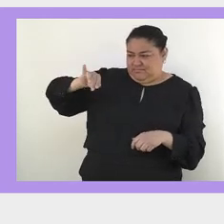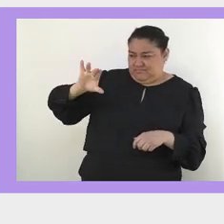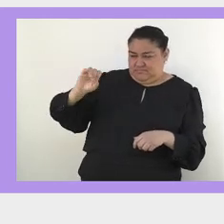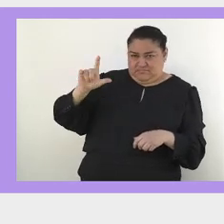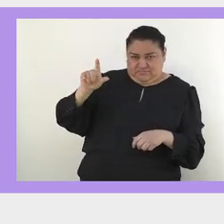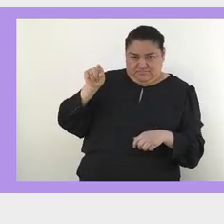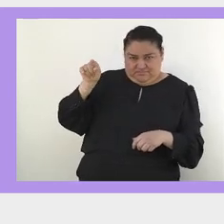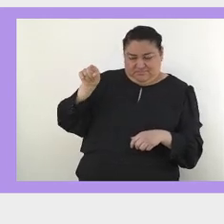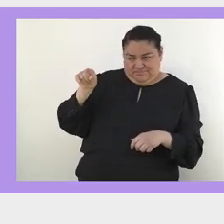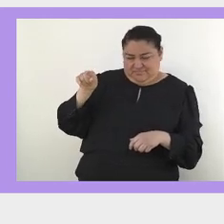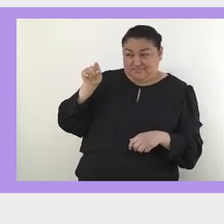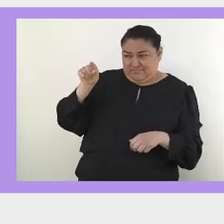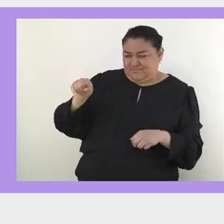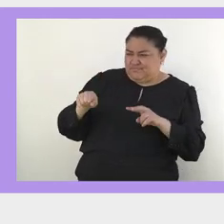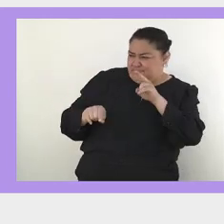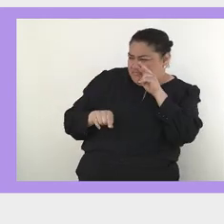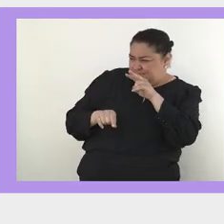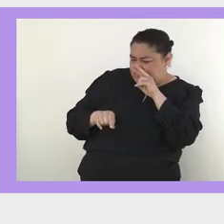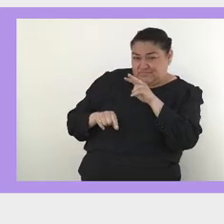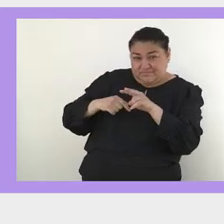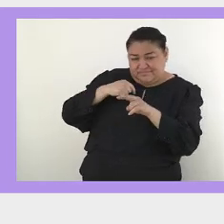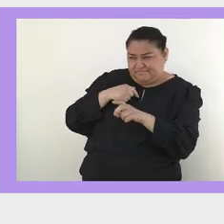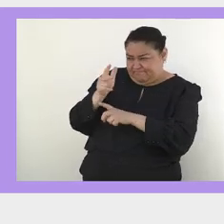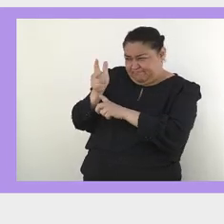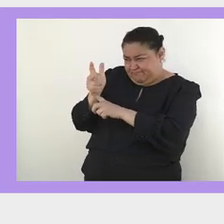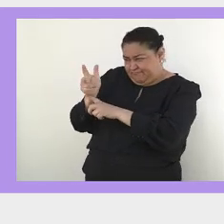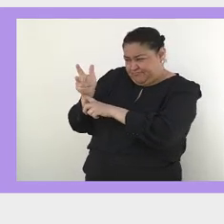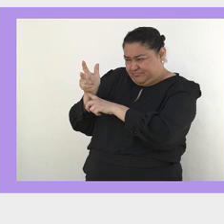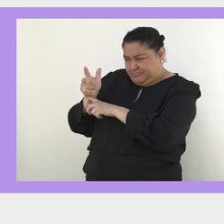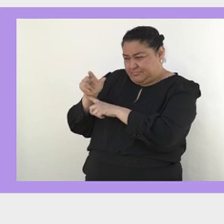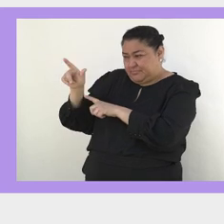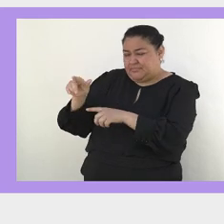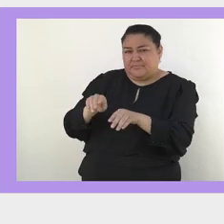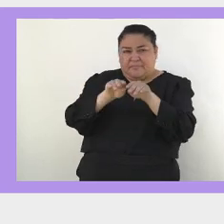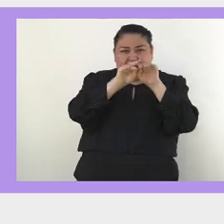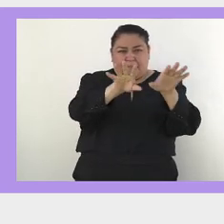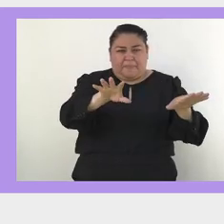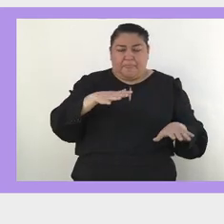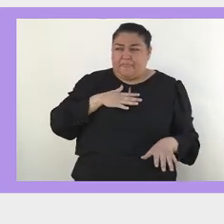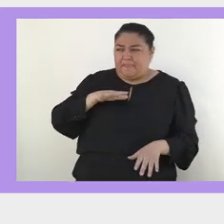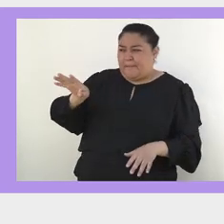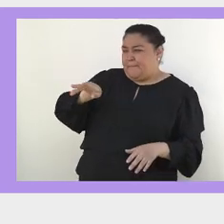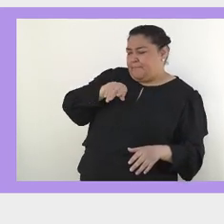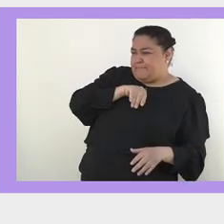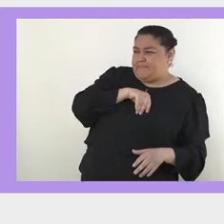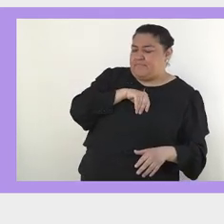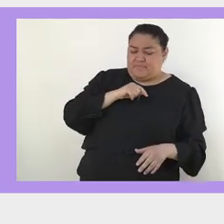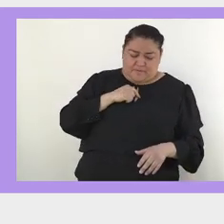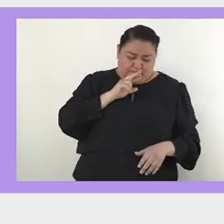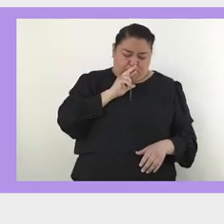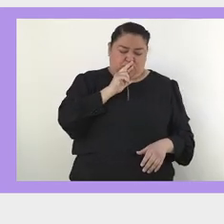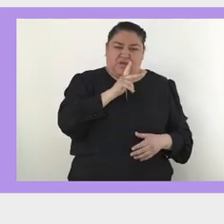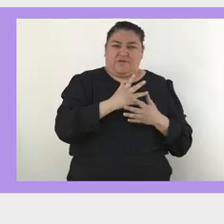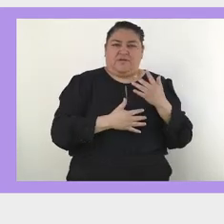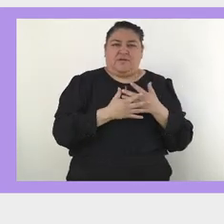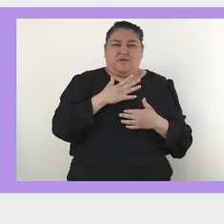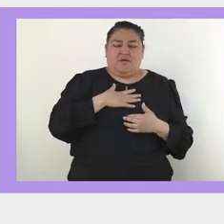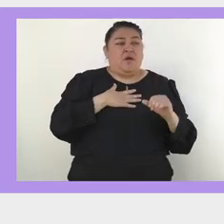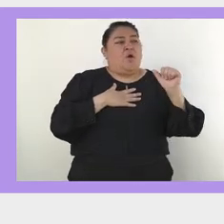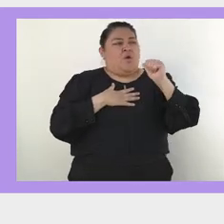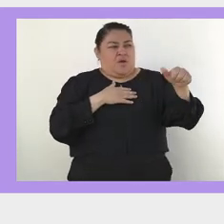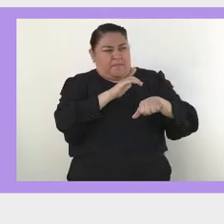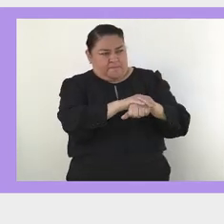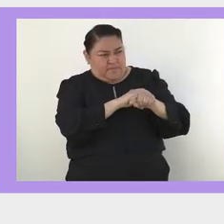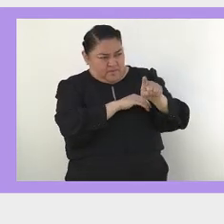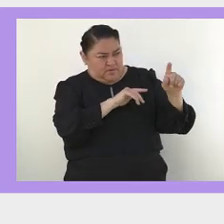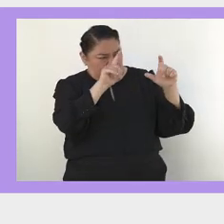de mujeres y yo veo lo que ella hace no Entonces ella me inspira a mí para hacerlo mejor tengo amigos fotógrafos